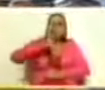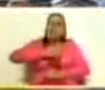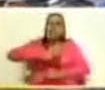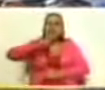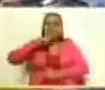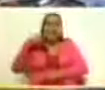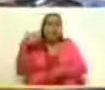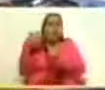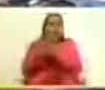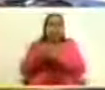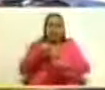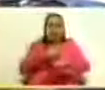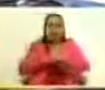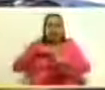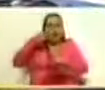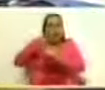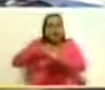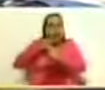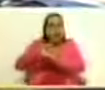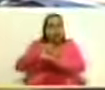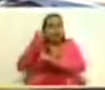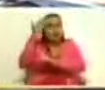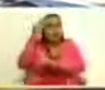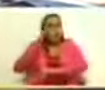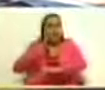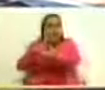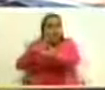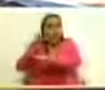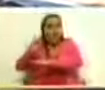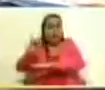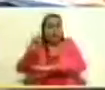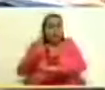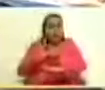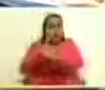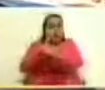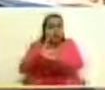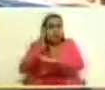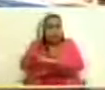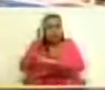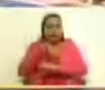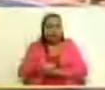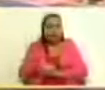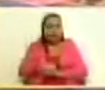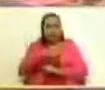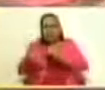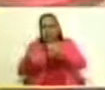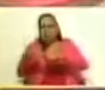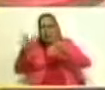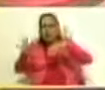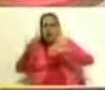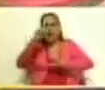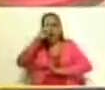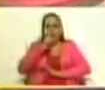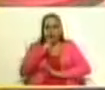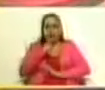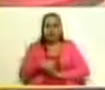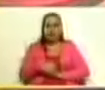producto de esta, de este bloqueo del PRAN. Pero a casi una década, 9 años, hemos sabido